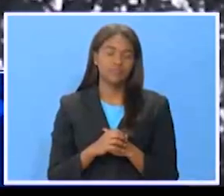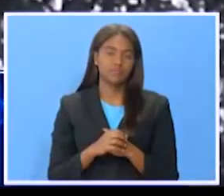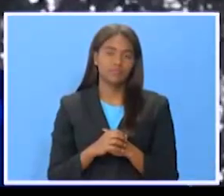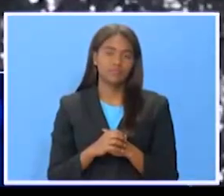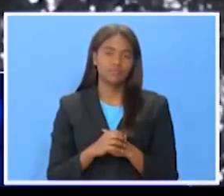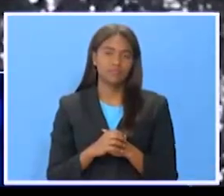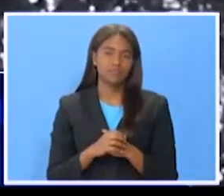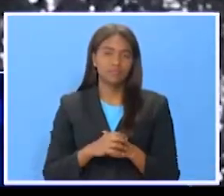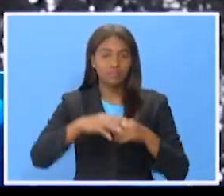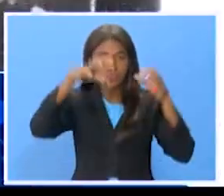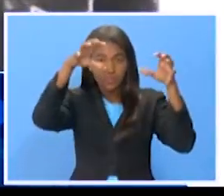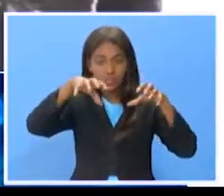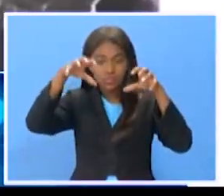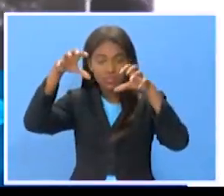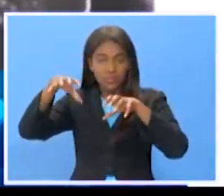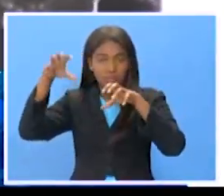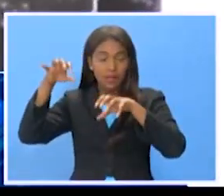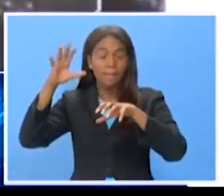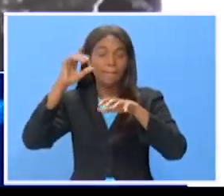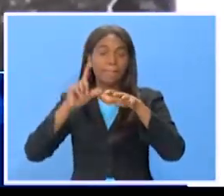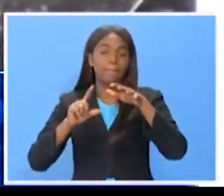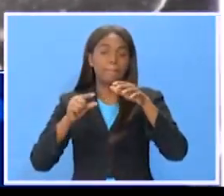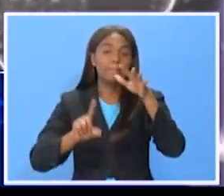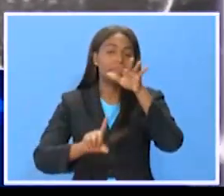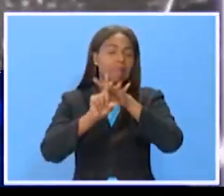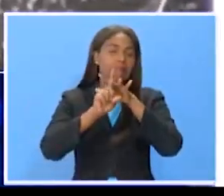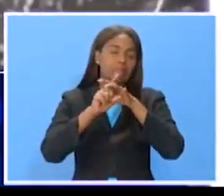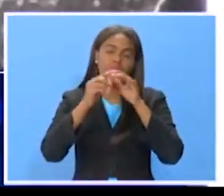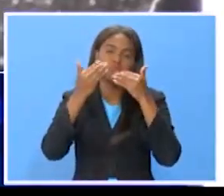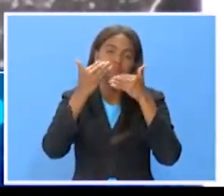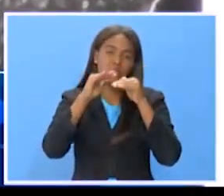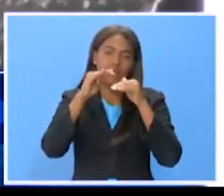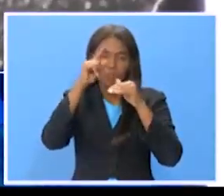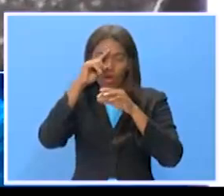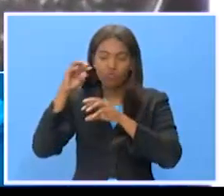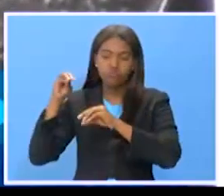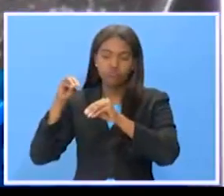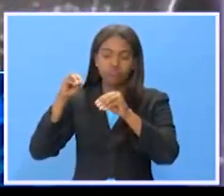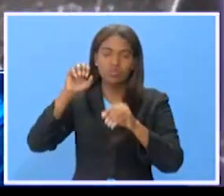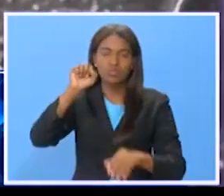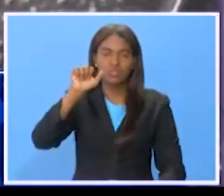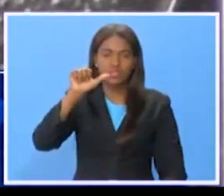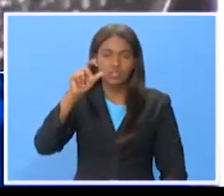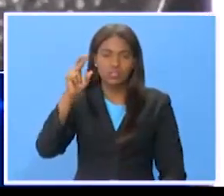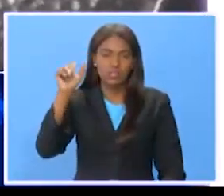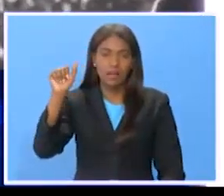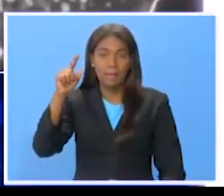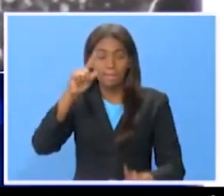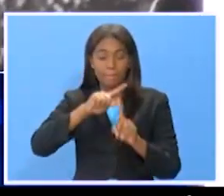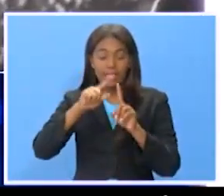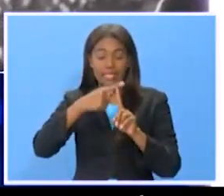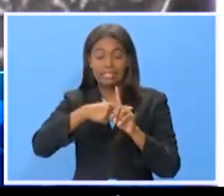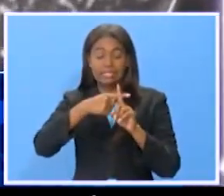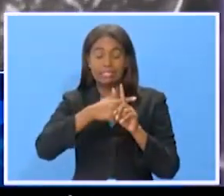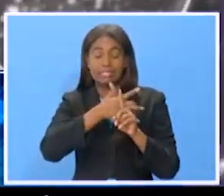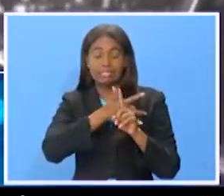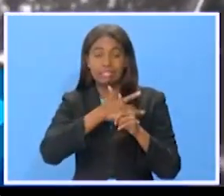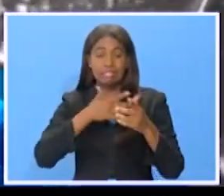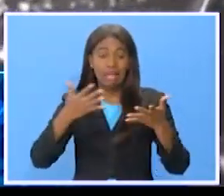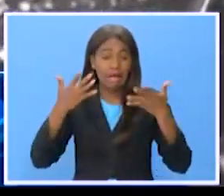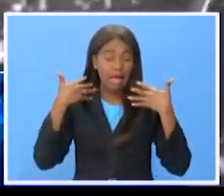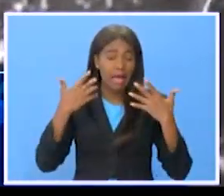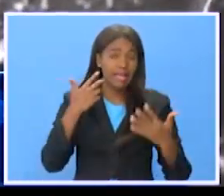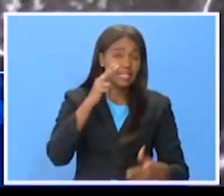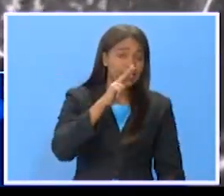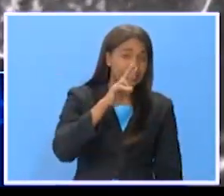Las lluvias, las precipitaciones se verán limitadas por el polvo del Sahara. Sin embargo, las temperaturas estarán rondando entre los